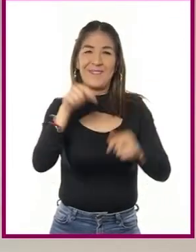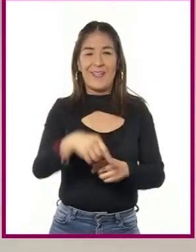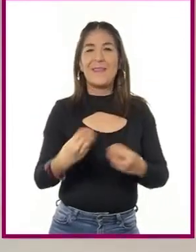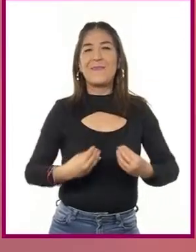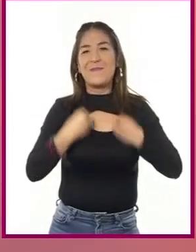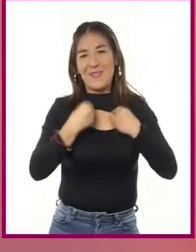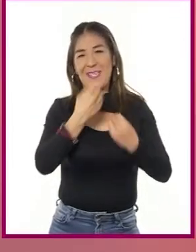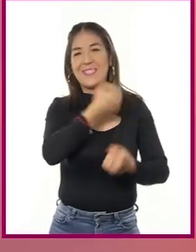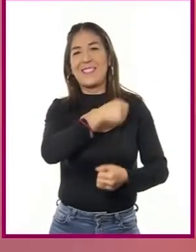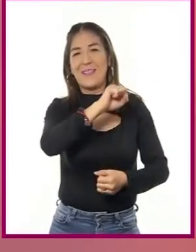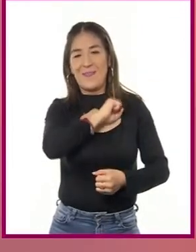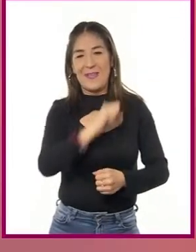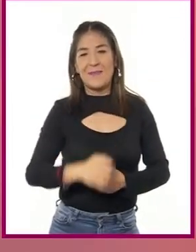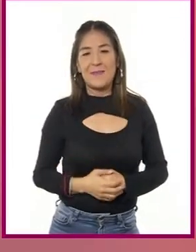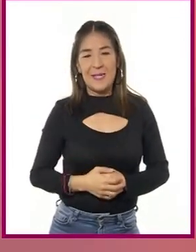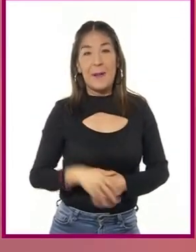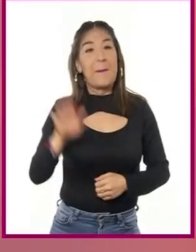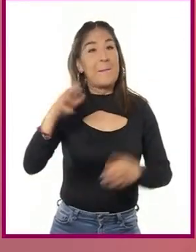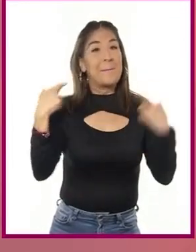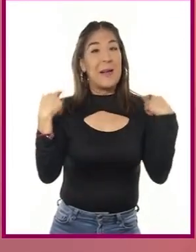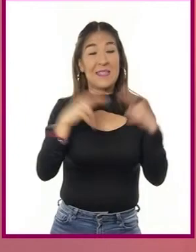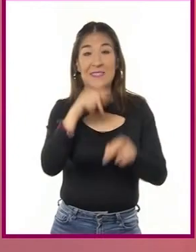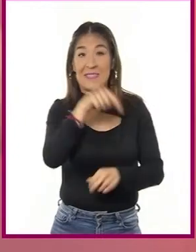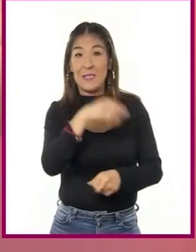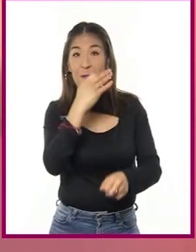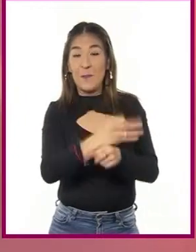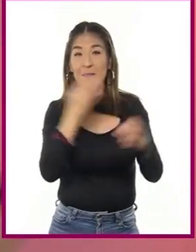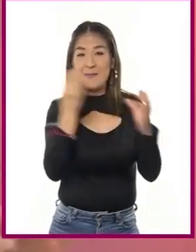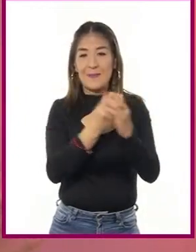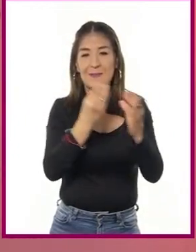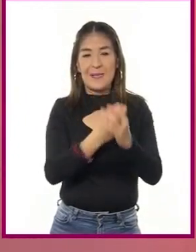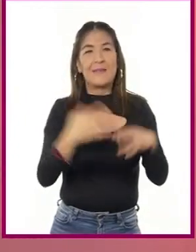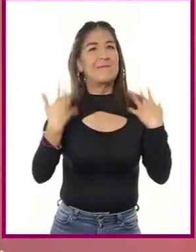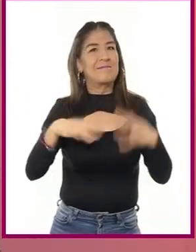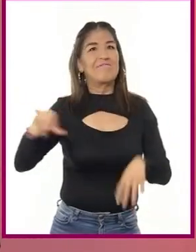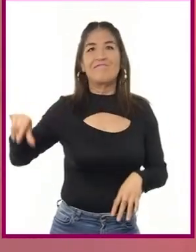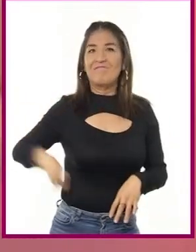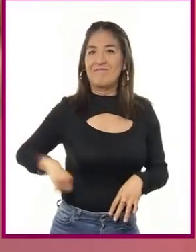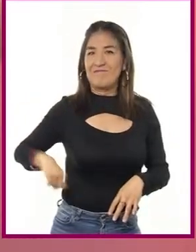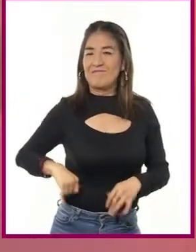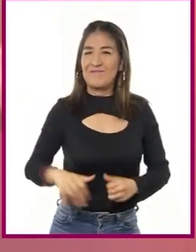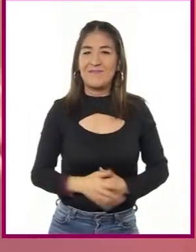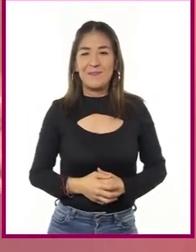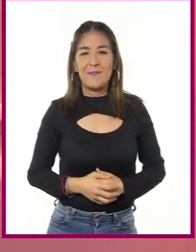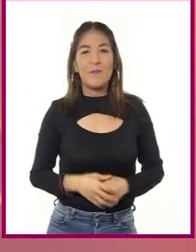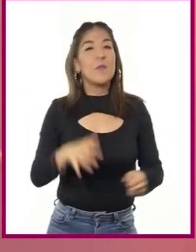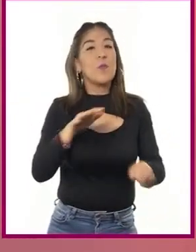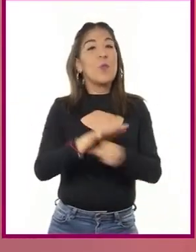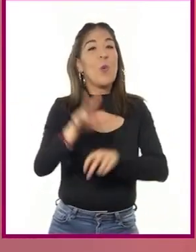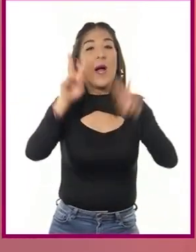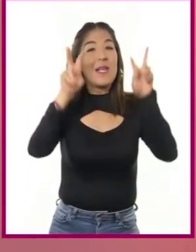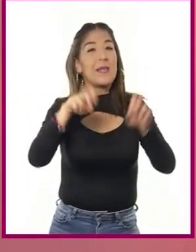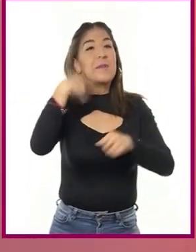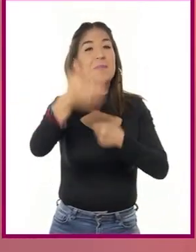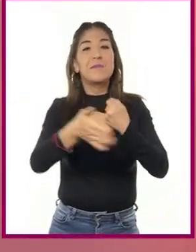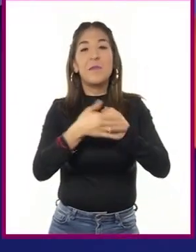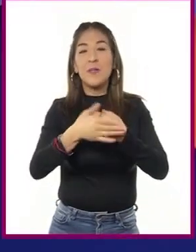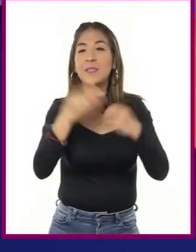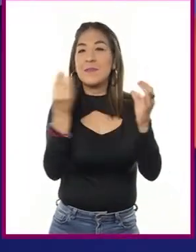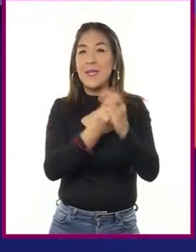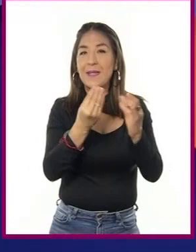saludable. Maestra, esta sesión estuvo requete buena. Y bueno, ¿cuál será el tema de la próxima